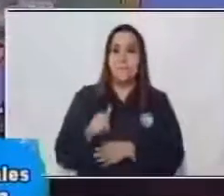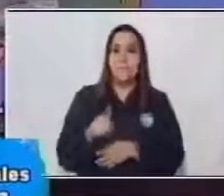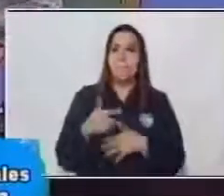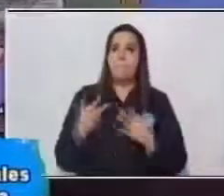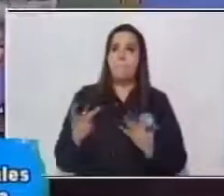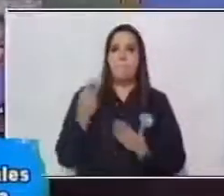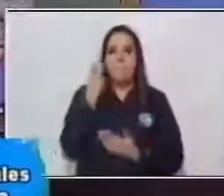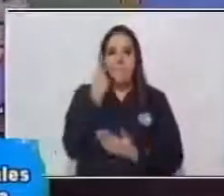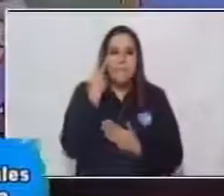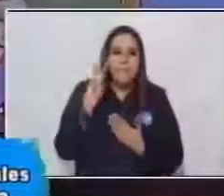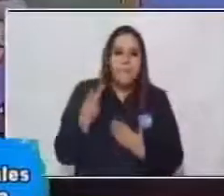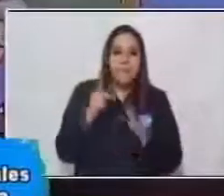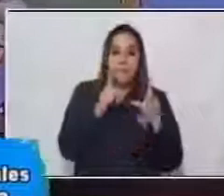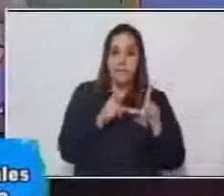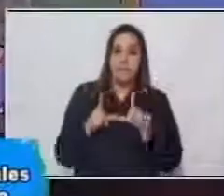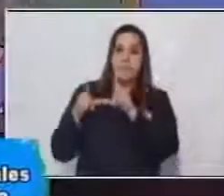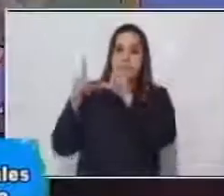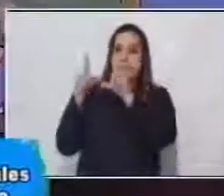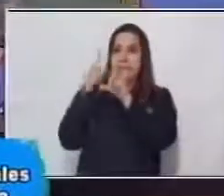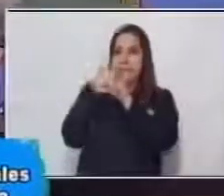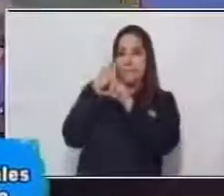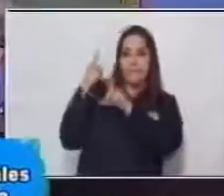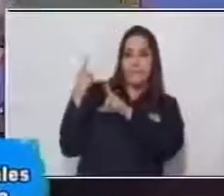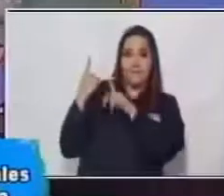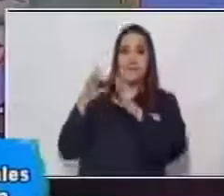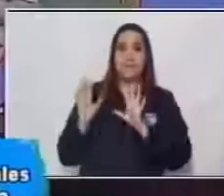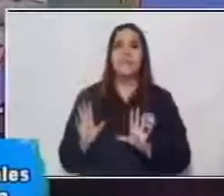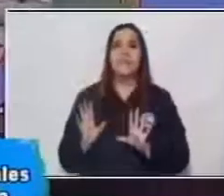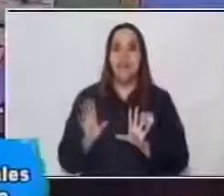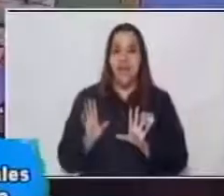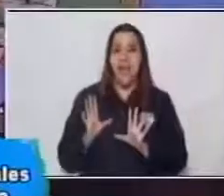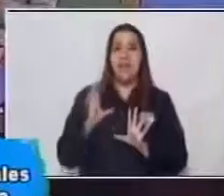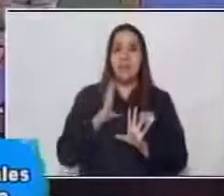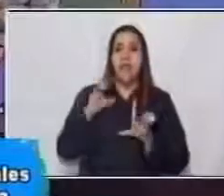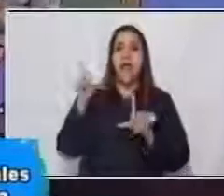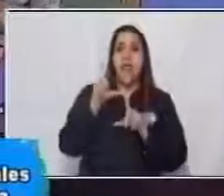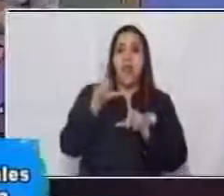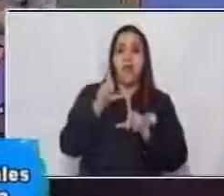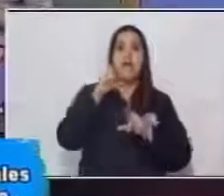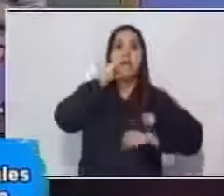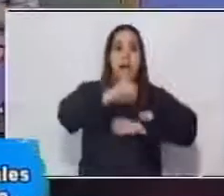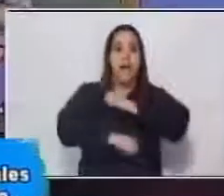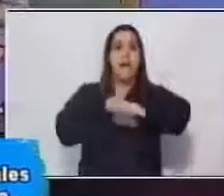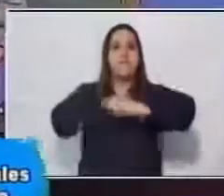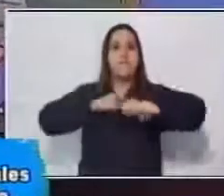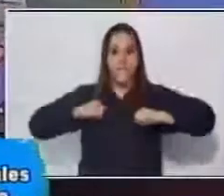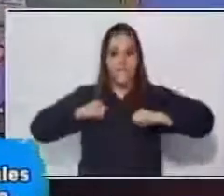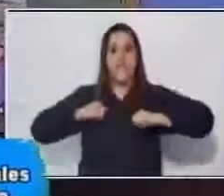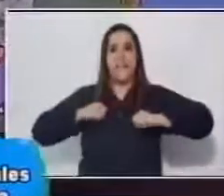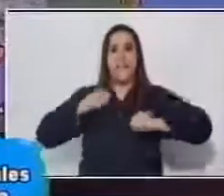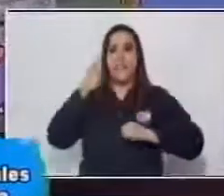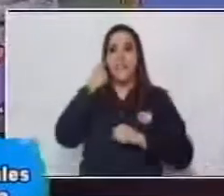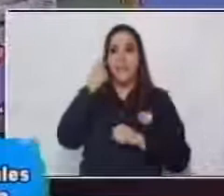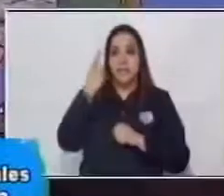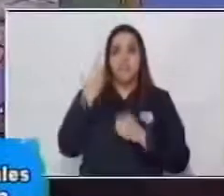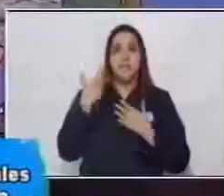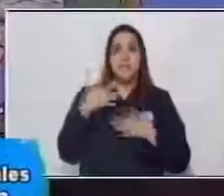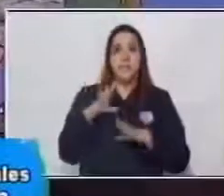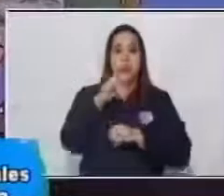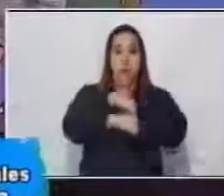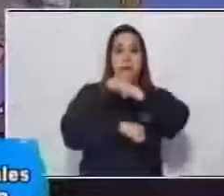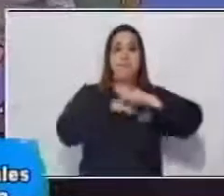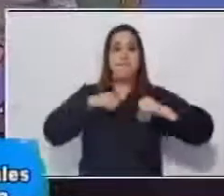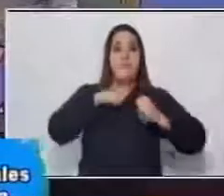ver entonces en el pizarrón. Aquí tenemos nuestra letra F, muy bien, tenemos